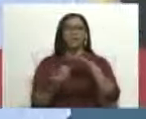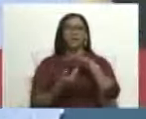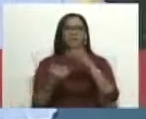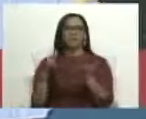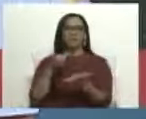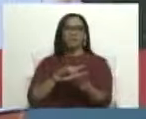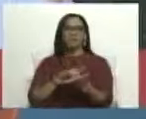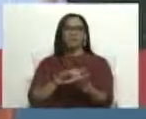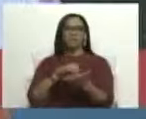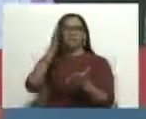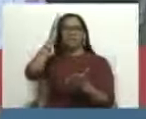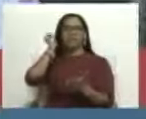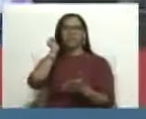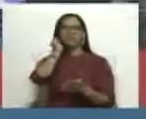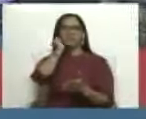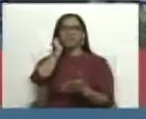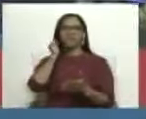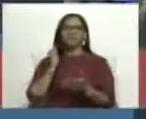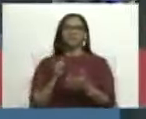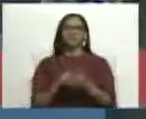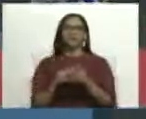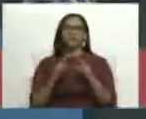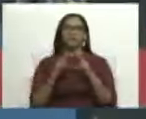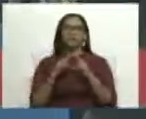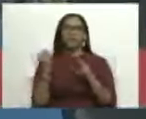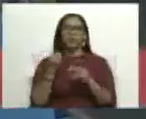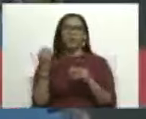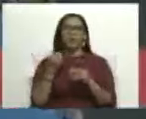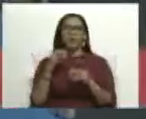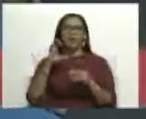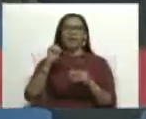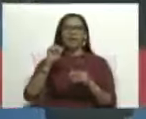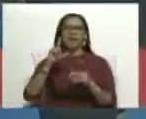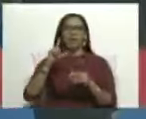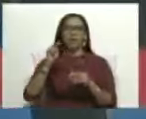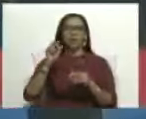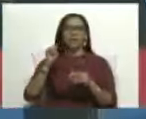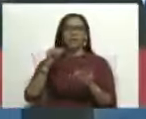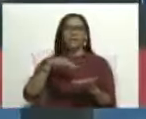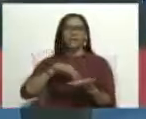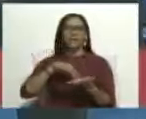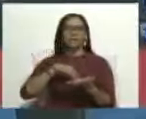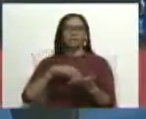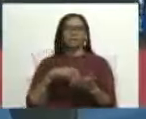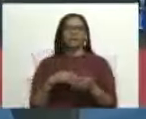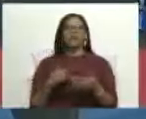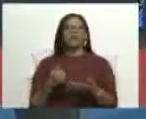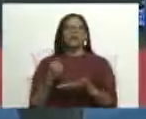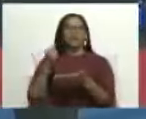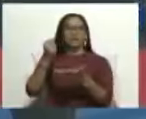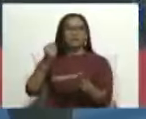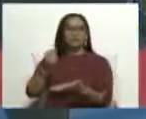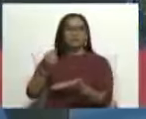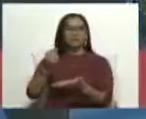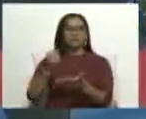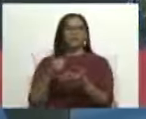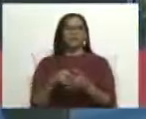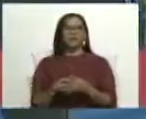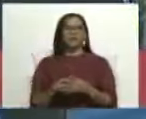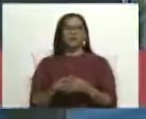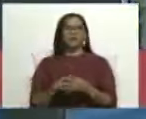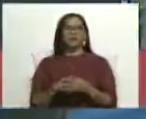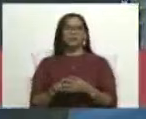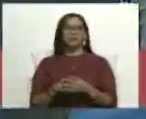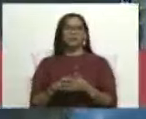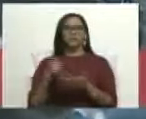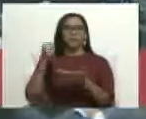Generalísimo Francisco de Miranda, conocido como La Carlota, acá en el estado Miranda. Entregan en este momento estos